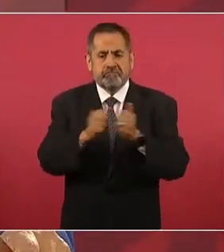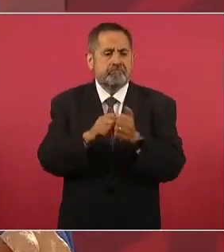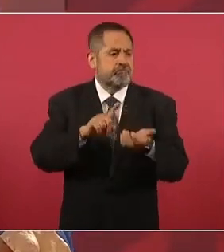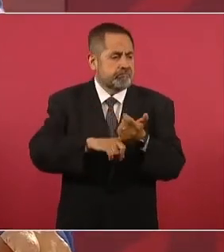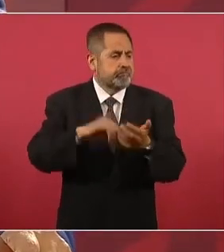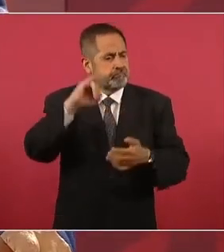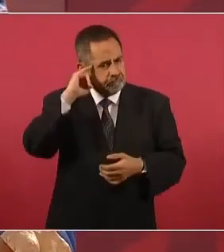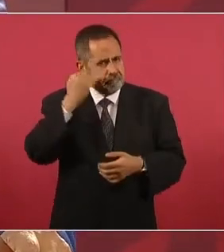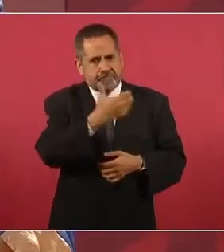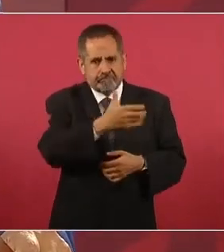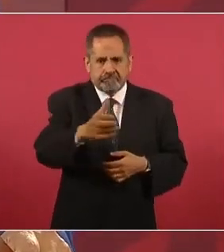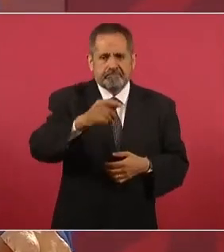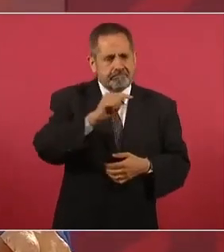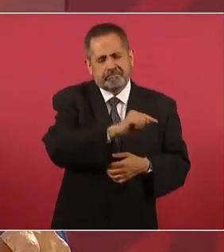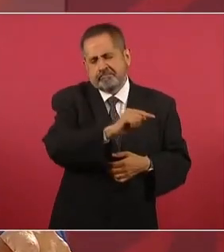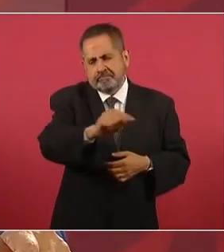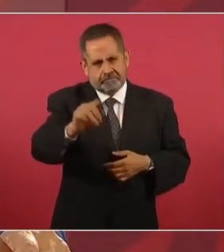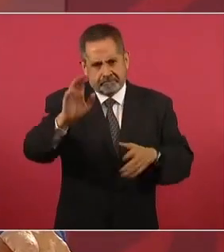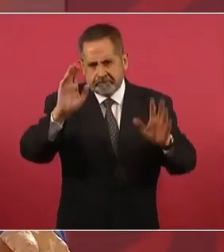granjeros, a